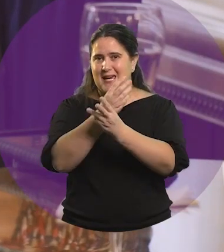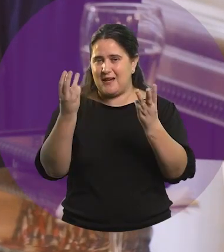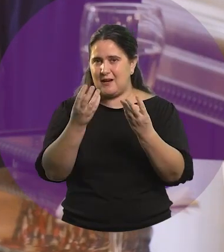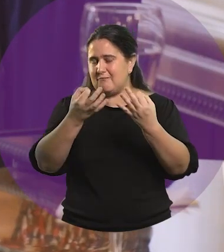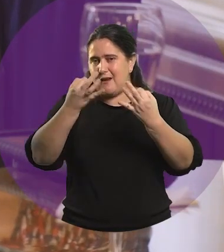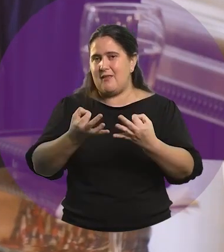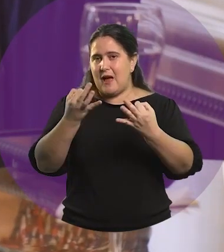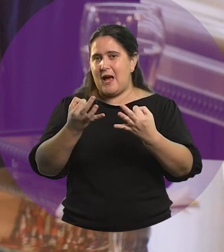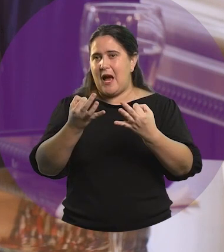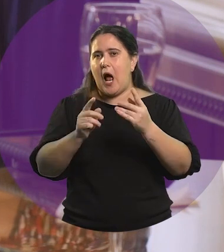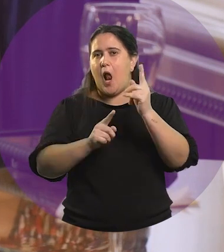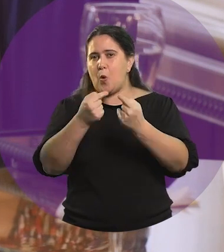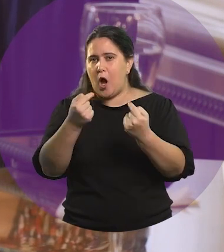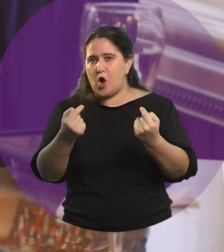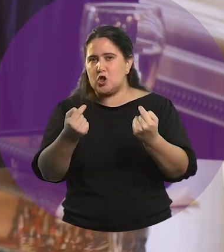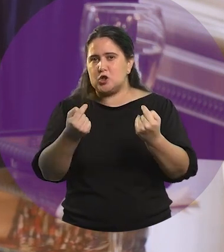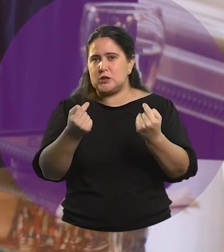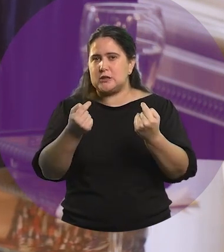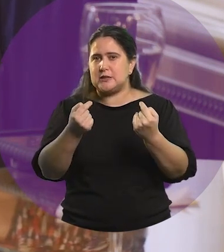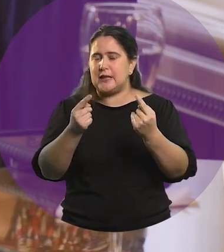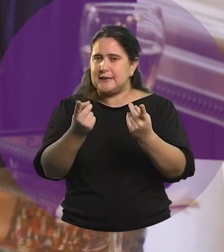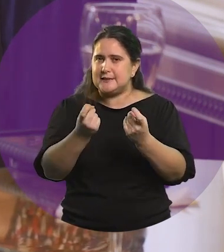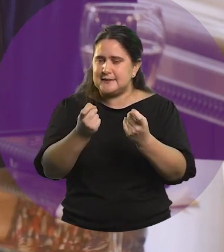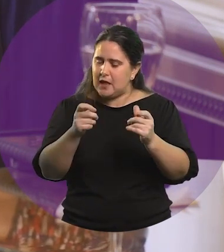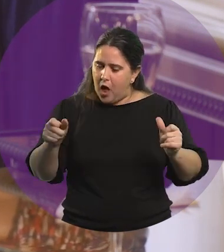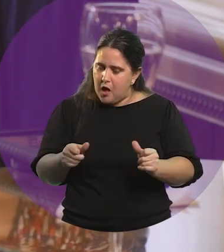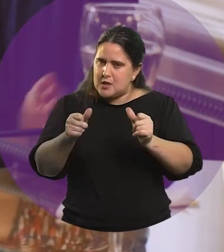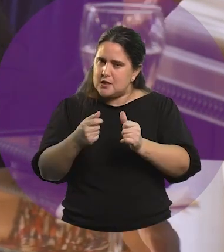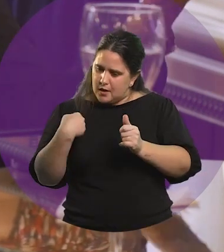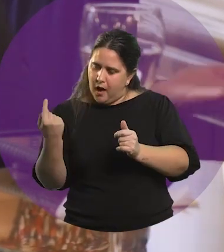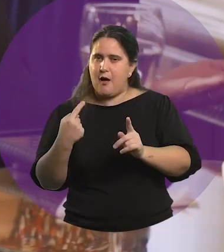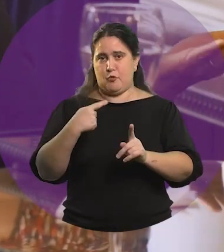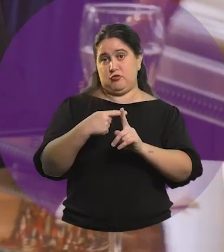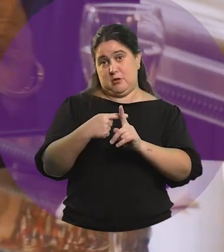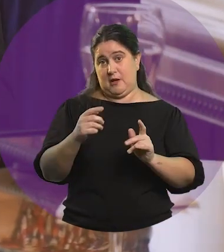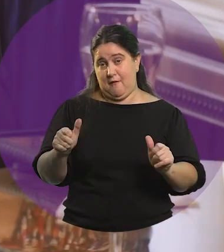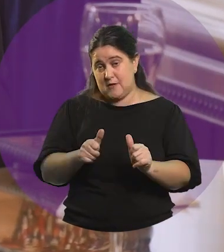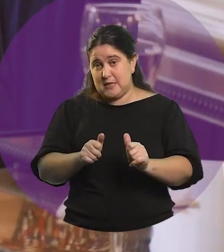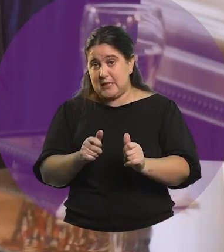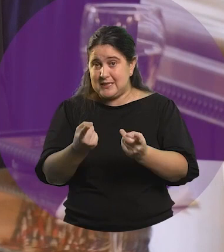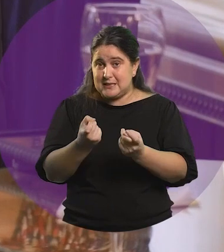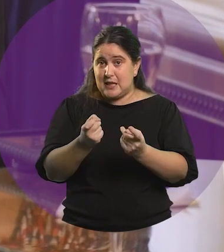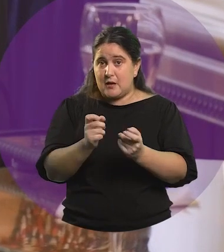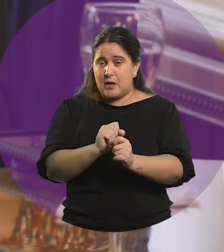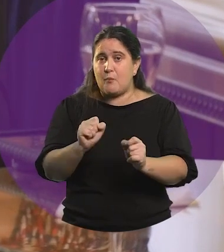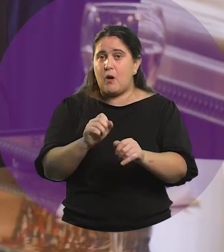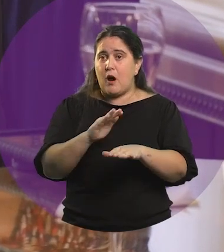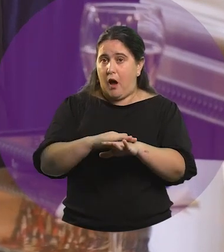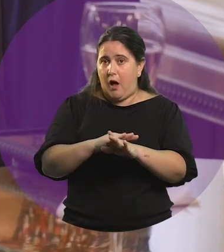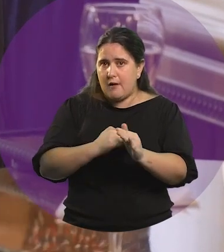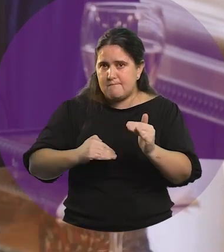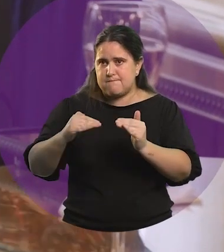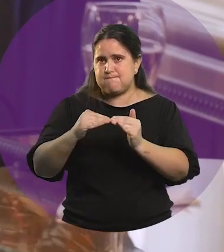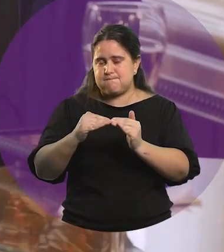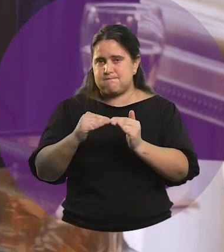realidad había aspectos que teníamos que con acciones positivas mirar un punto que se